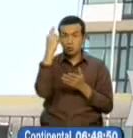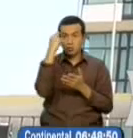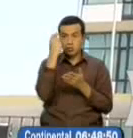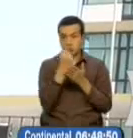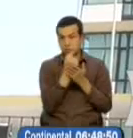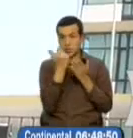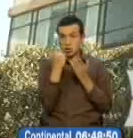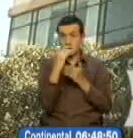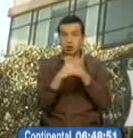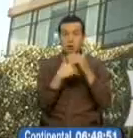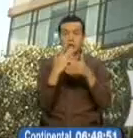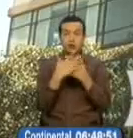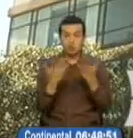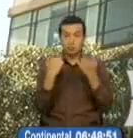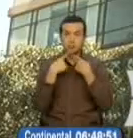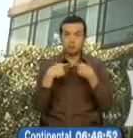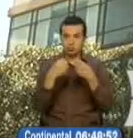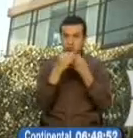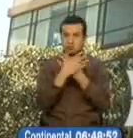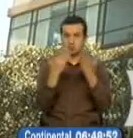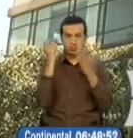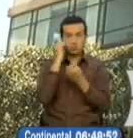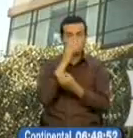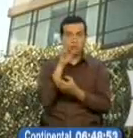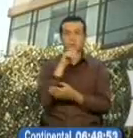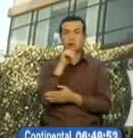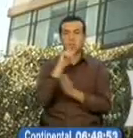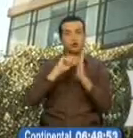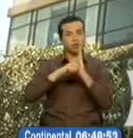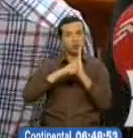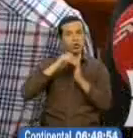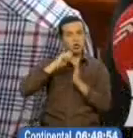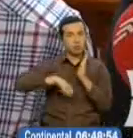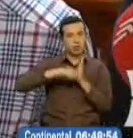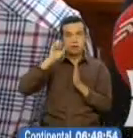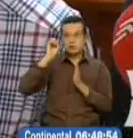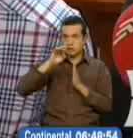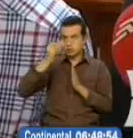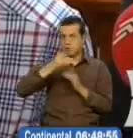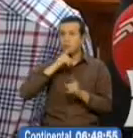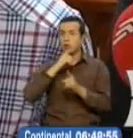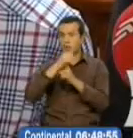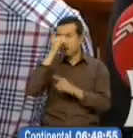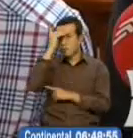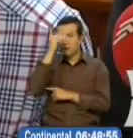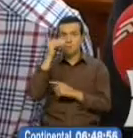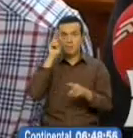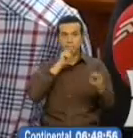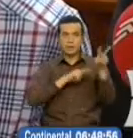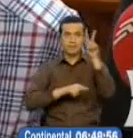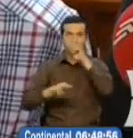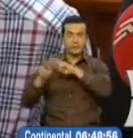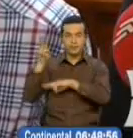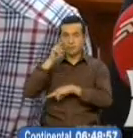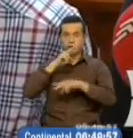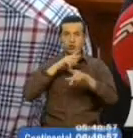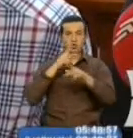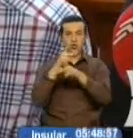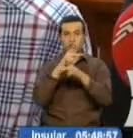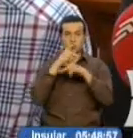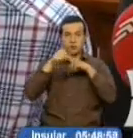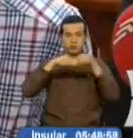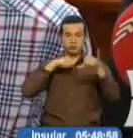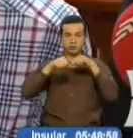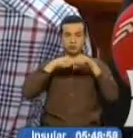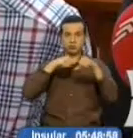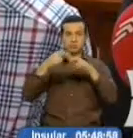y que posterior fue ratificado en un informe final por Contraloría. Se debe hacer una evaluación de la gestión del Consejo Administrativo y